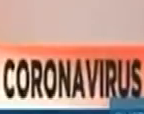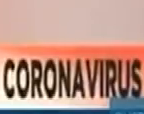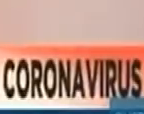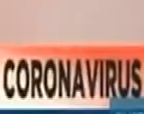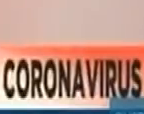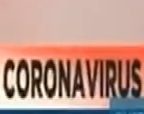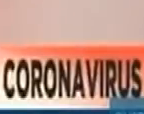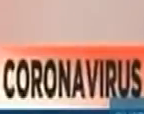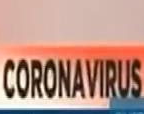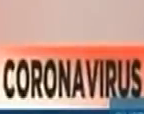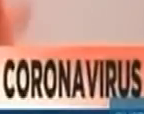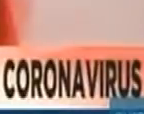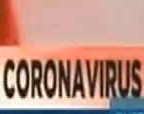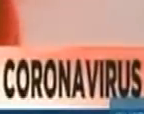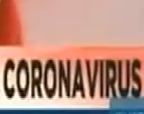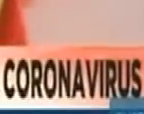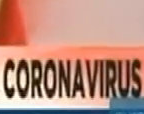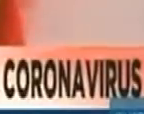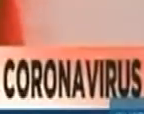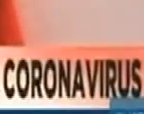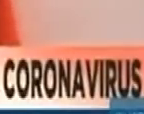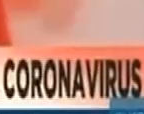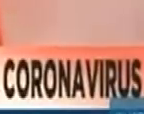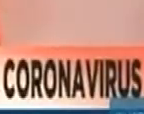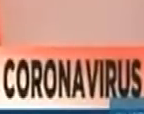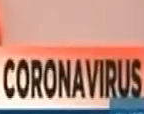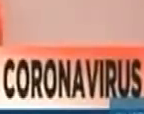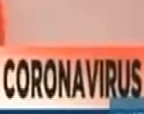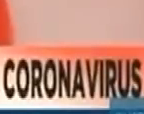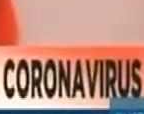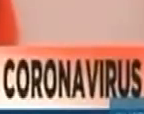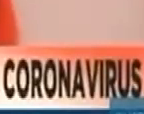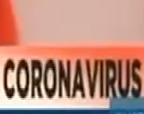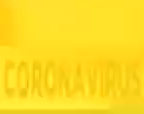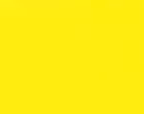comportan como una bocanada de humo que sale de una persona que está fumando.